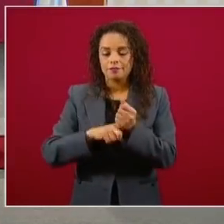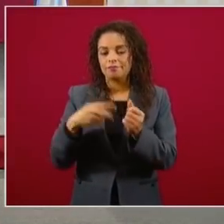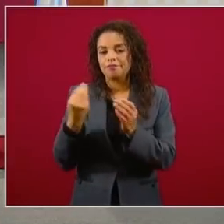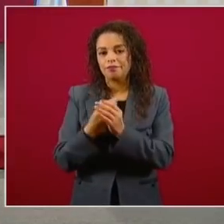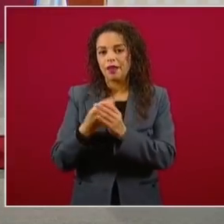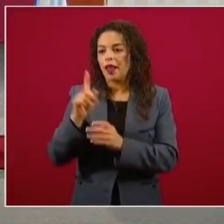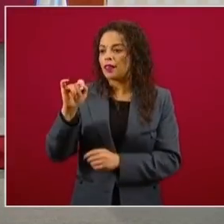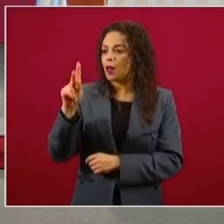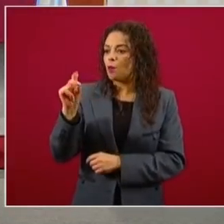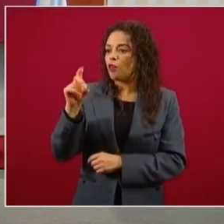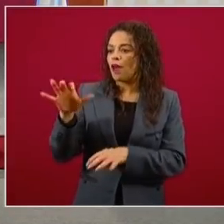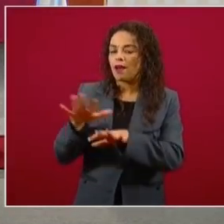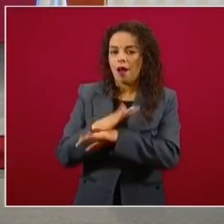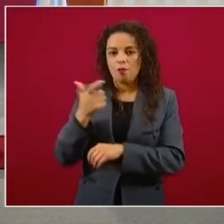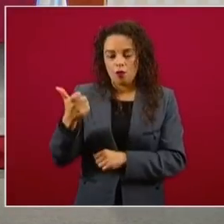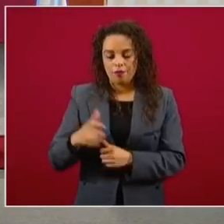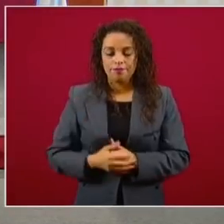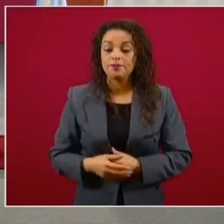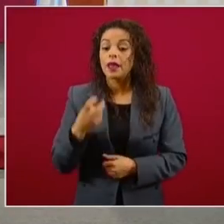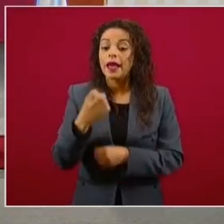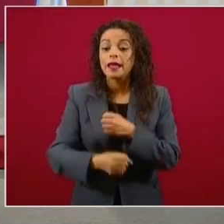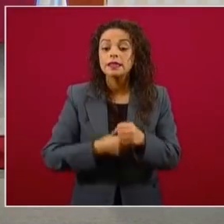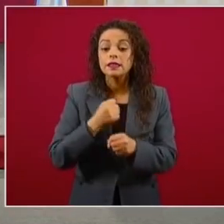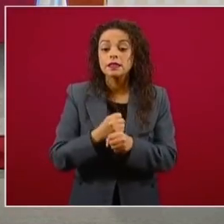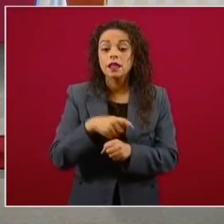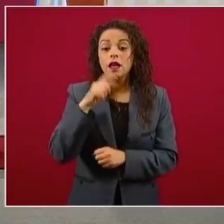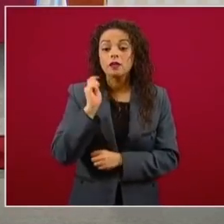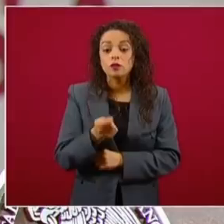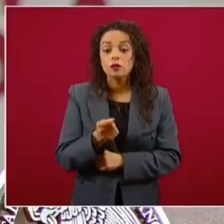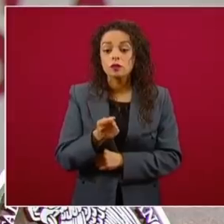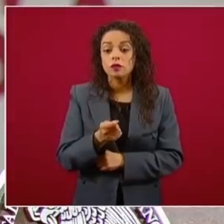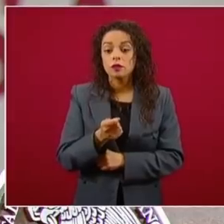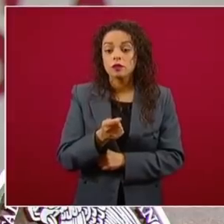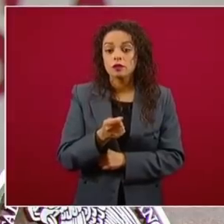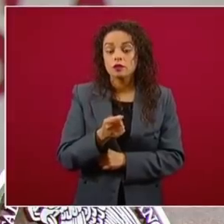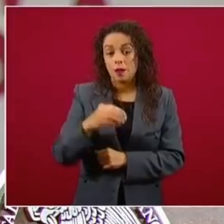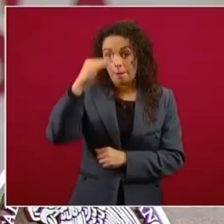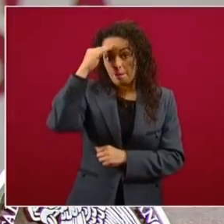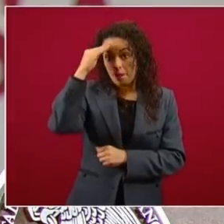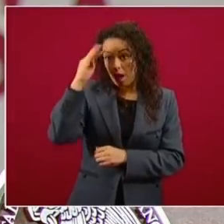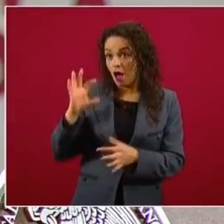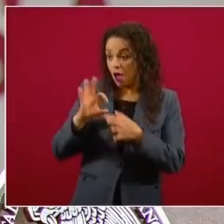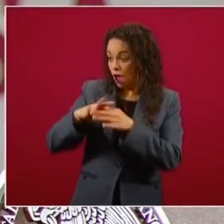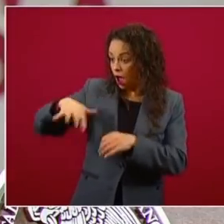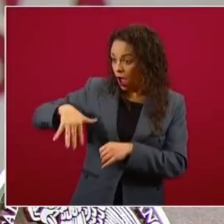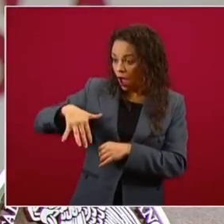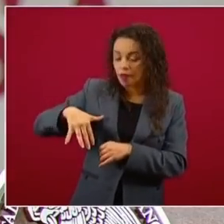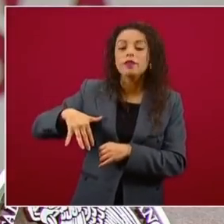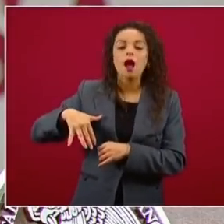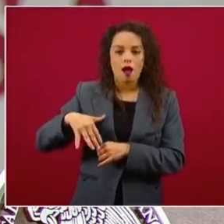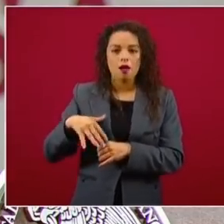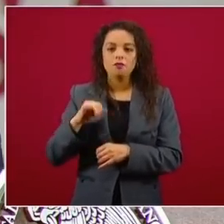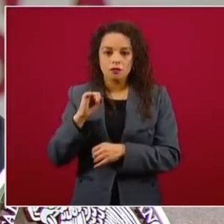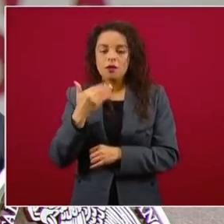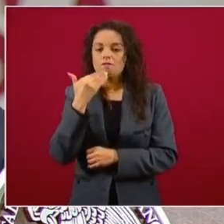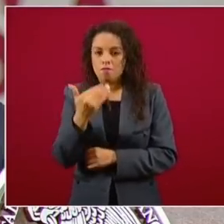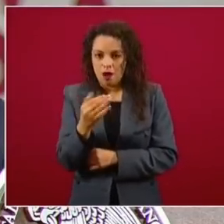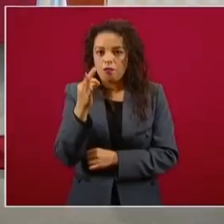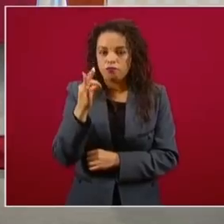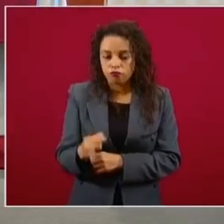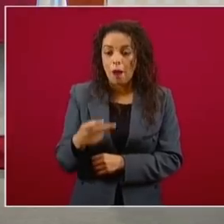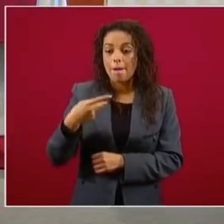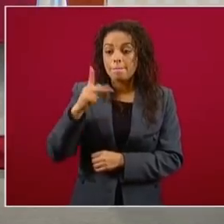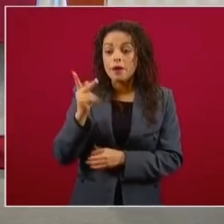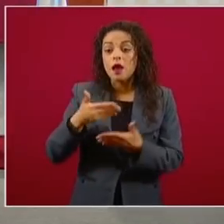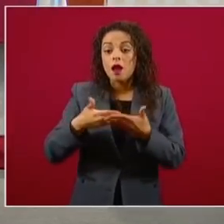2 acotaciones. La de este año es la esperada, la del próximo año, y esa es una práctica, siempre nos vamos con la meta oficial del